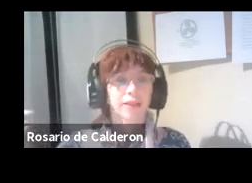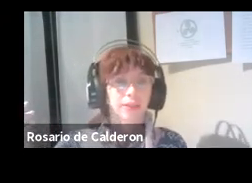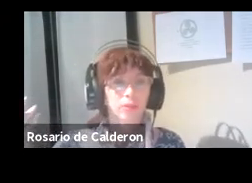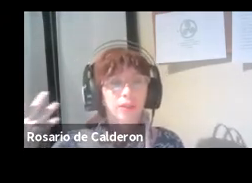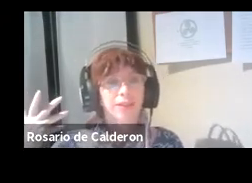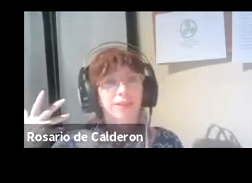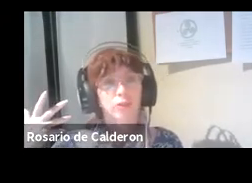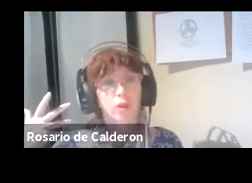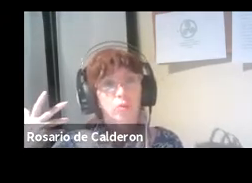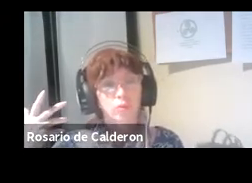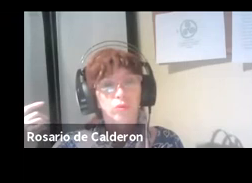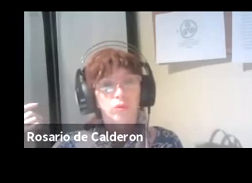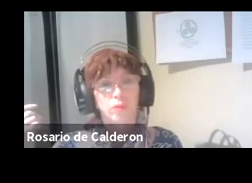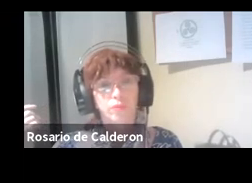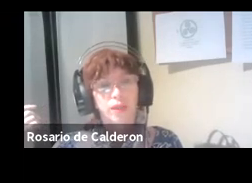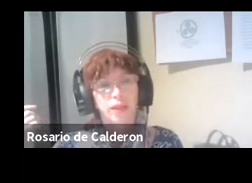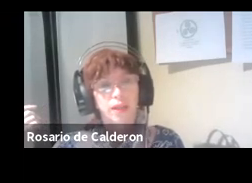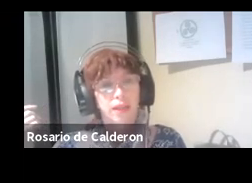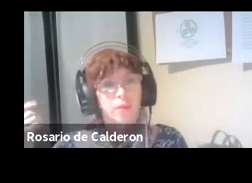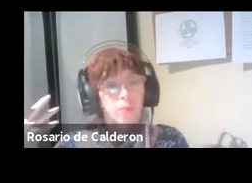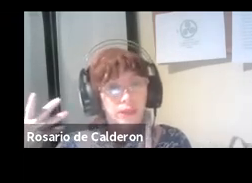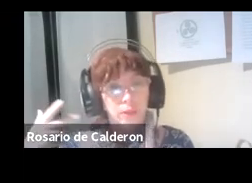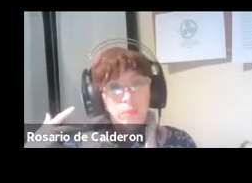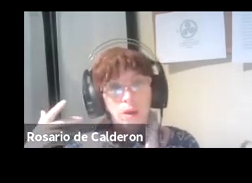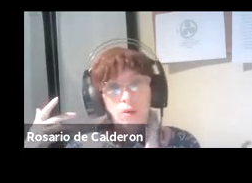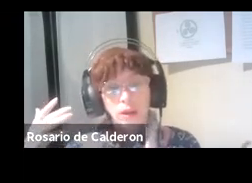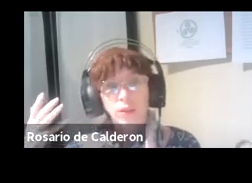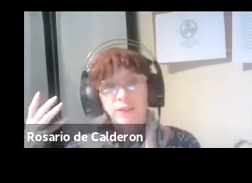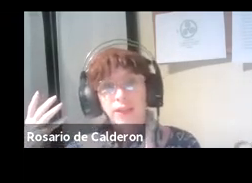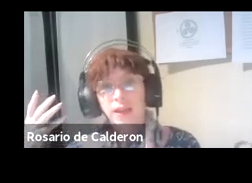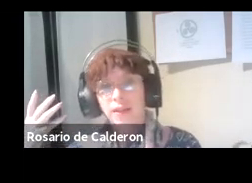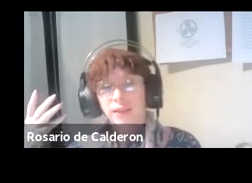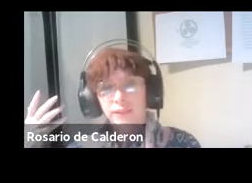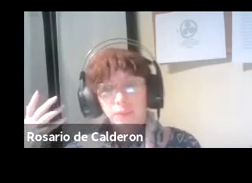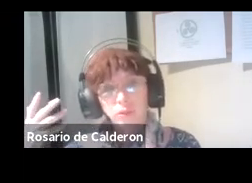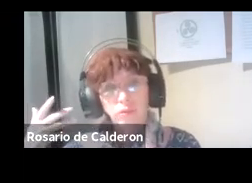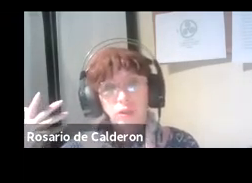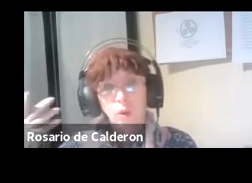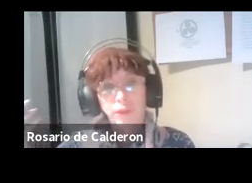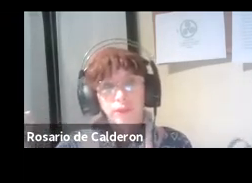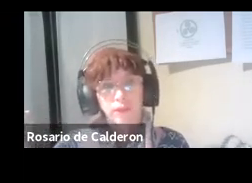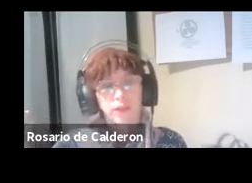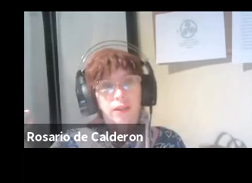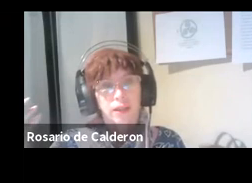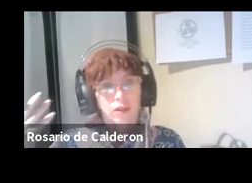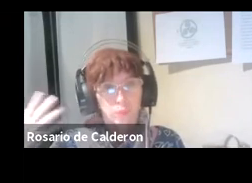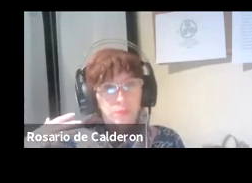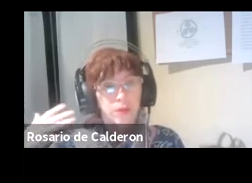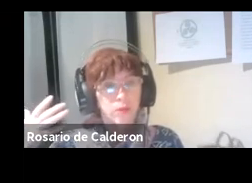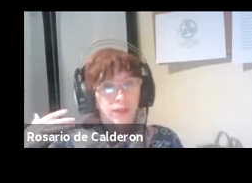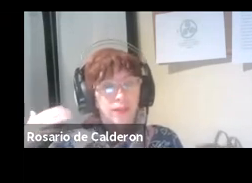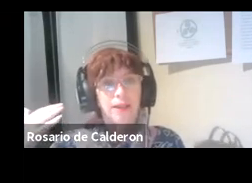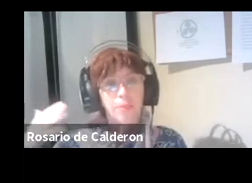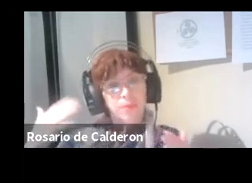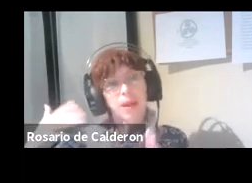esa alteración en el sentido del gusto por ejemplo ahora con esta este virus del cob y lo